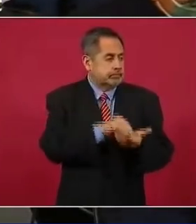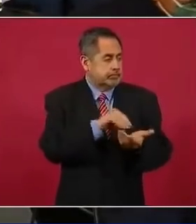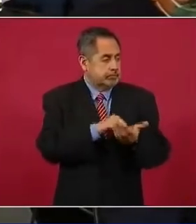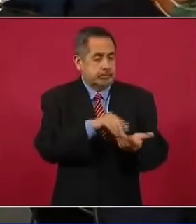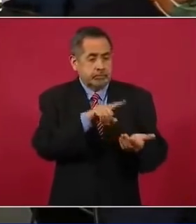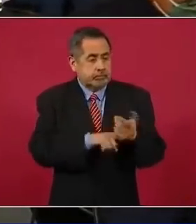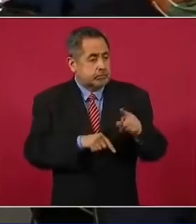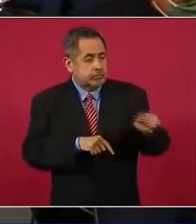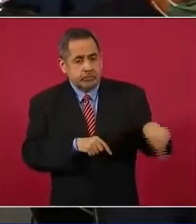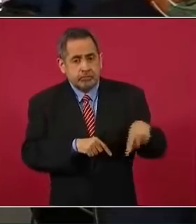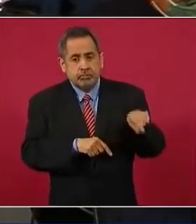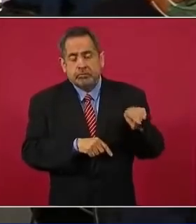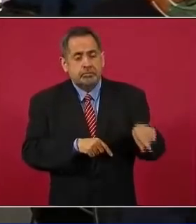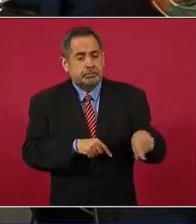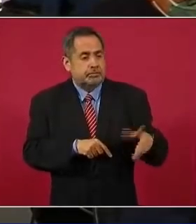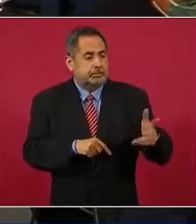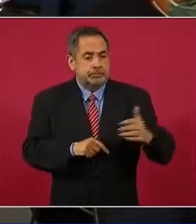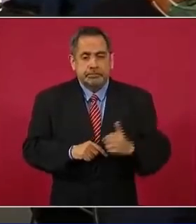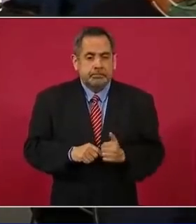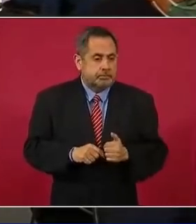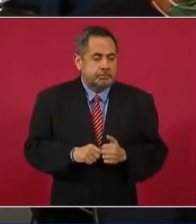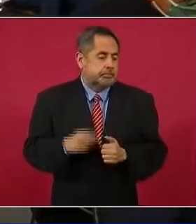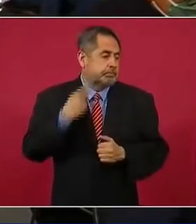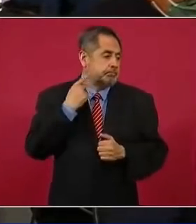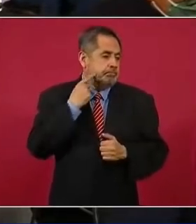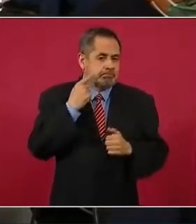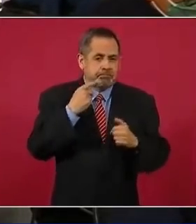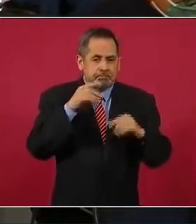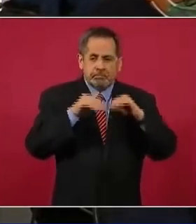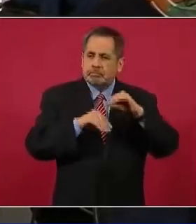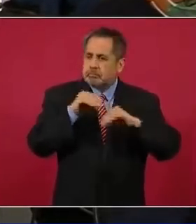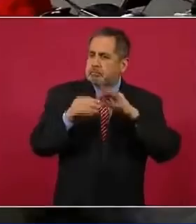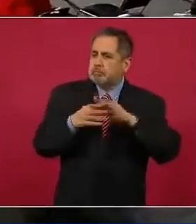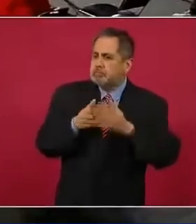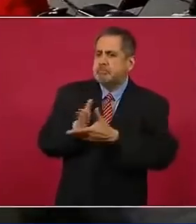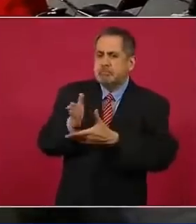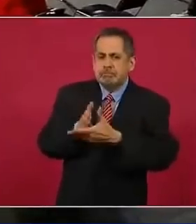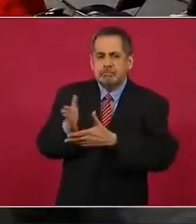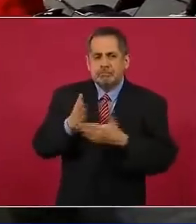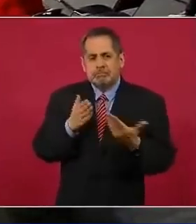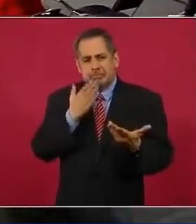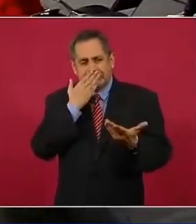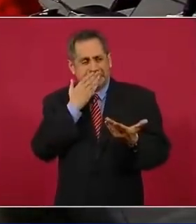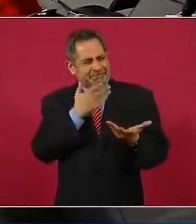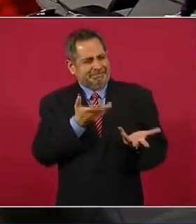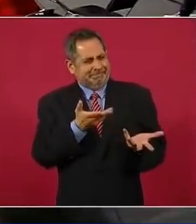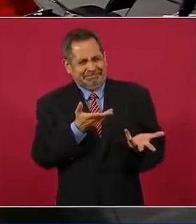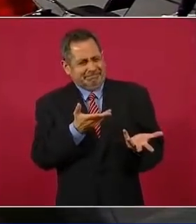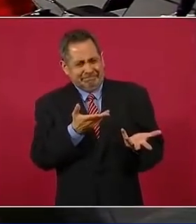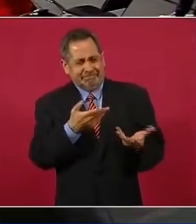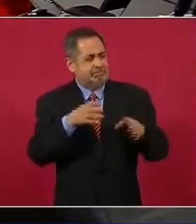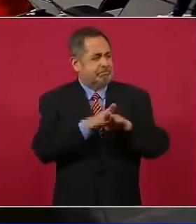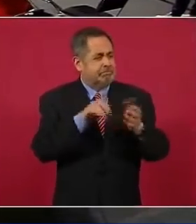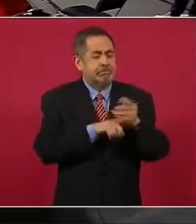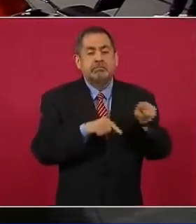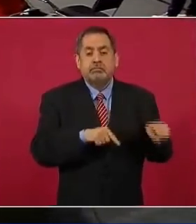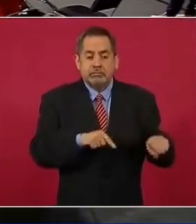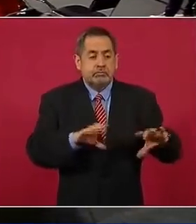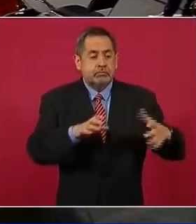haciendo una operación política claramente, y que estos recursos probablemente